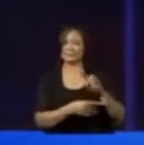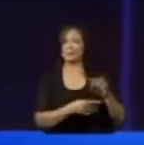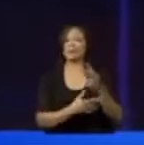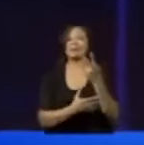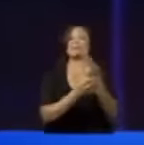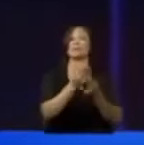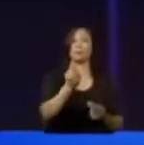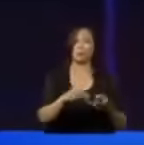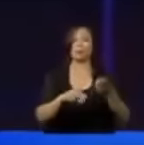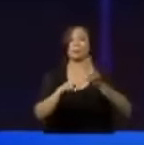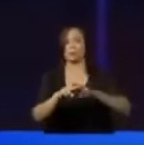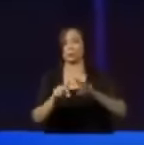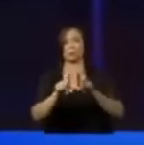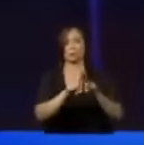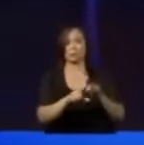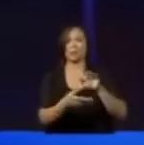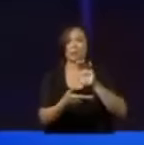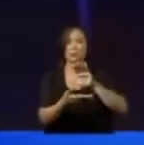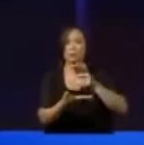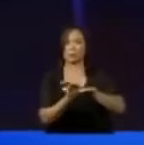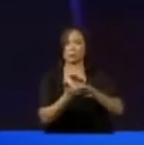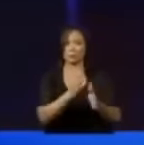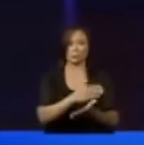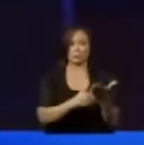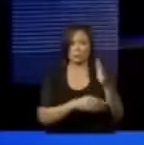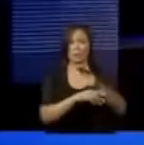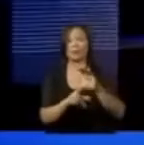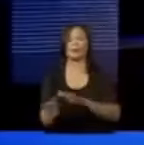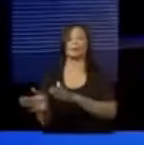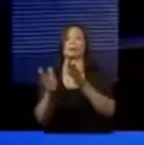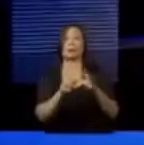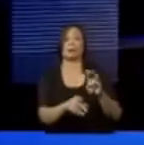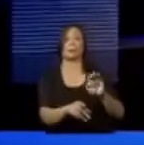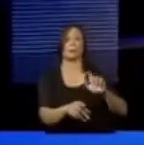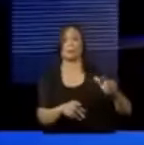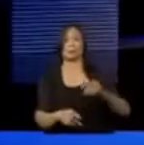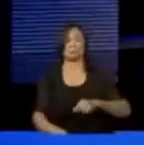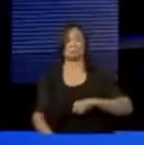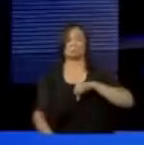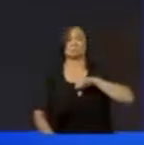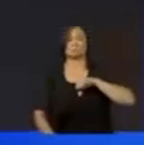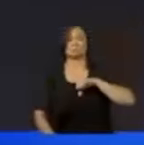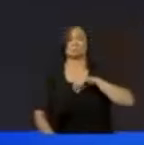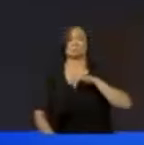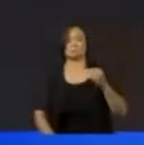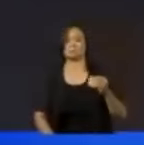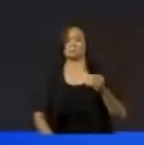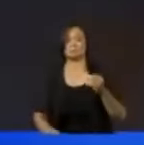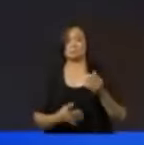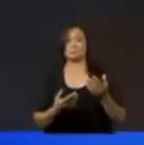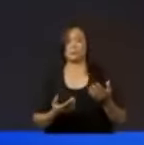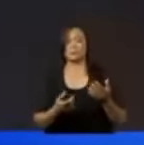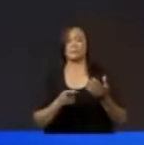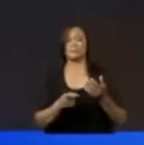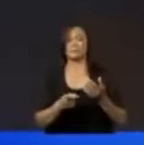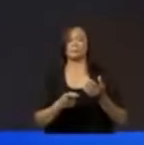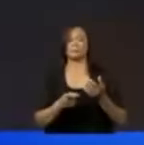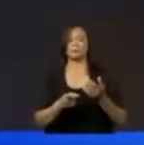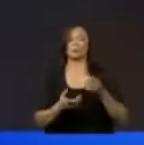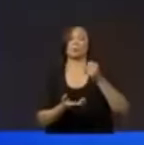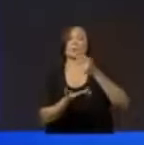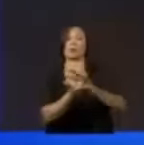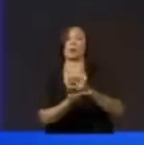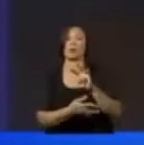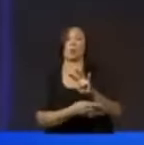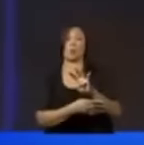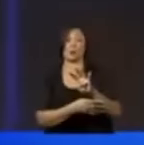bilingüe, incrementándolo al igual que la jornada extendida. Candidato Martínez. Me siento orgulloso que fui, cuando se aprobó